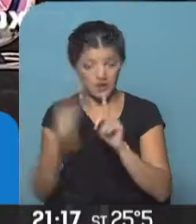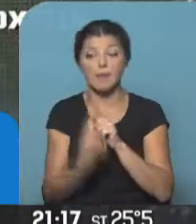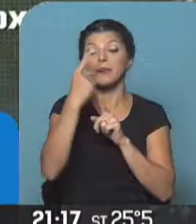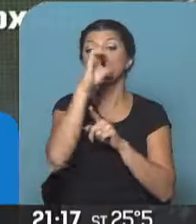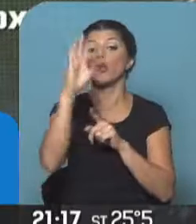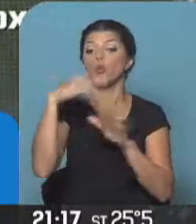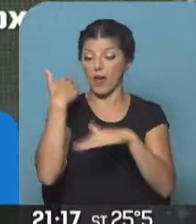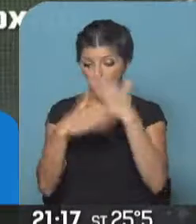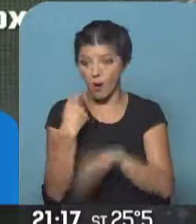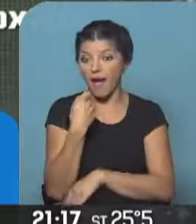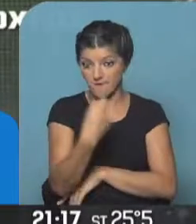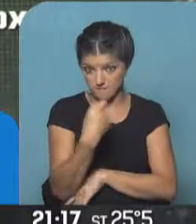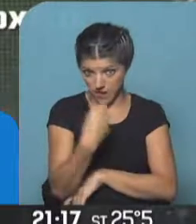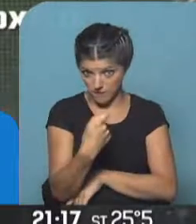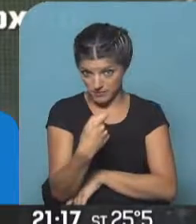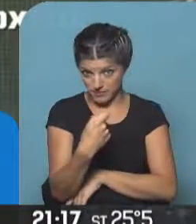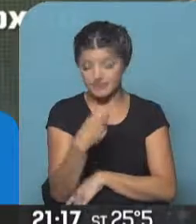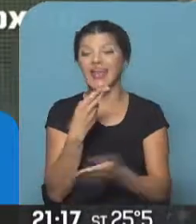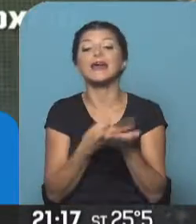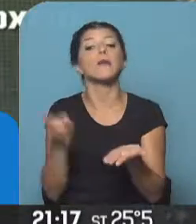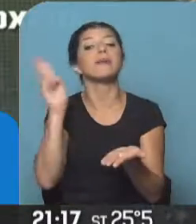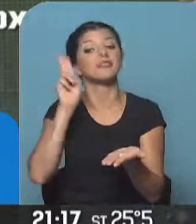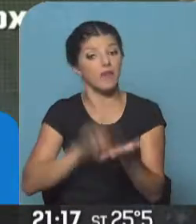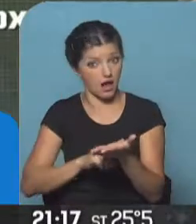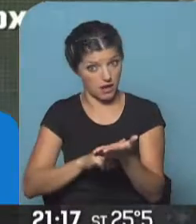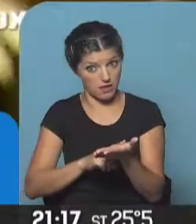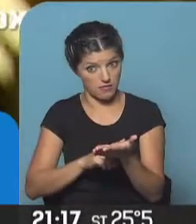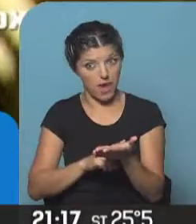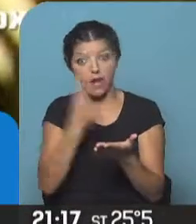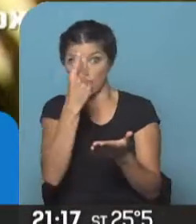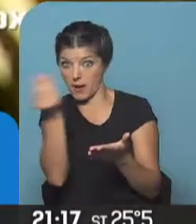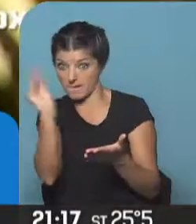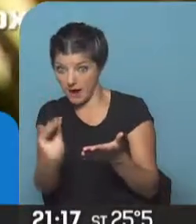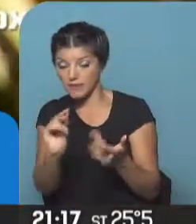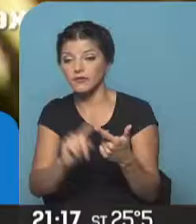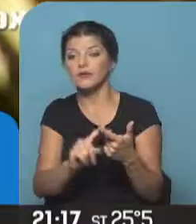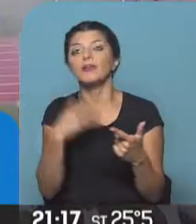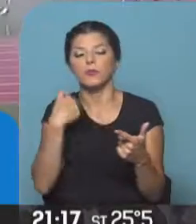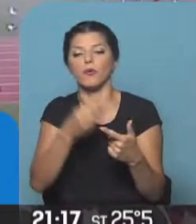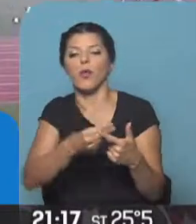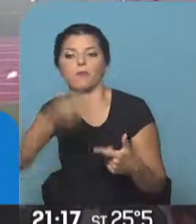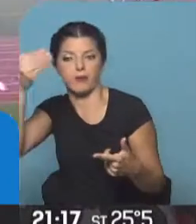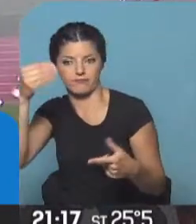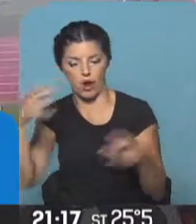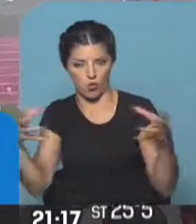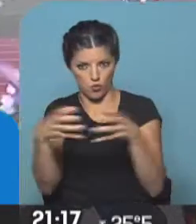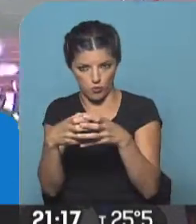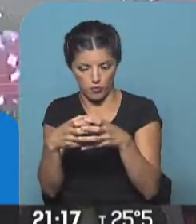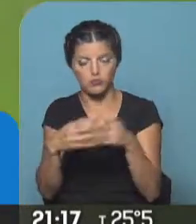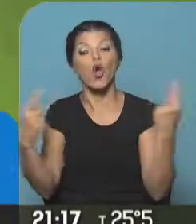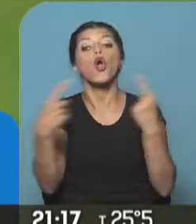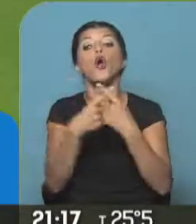la fase 2 del repechaje. Le quedará una más para entrar en la zona de grupos. Va a estar jugando